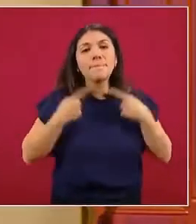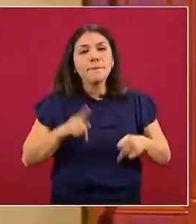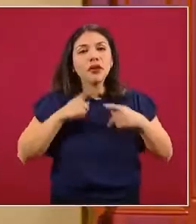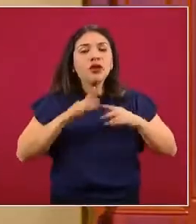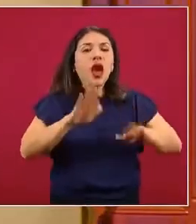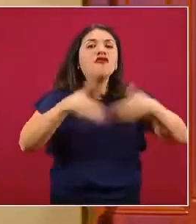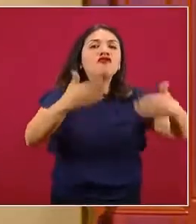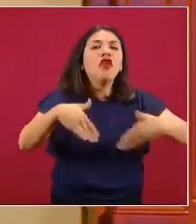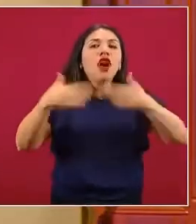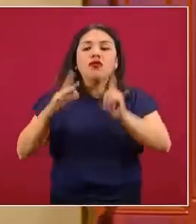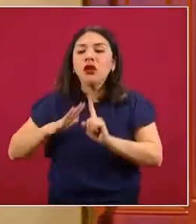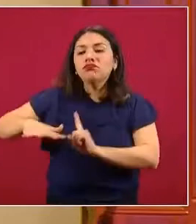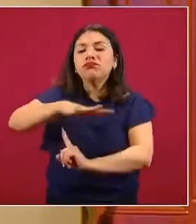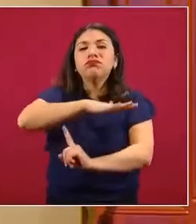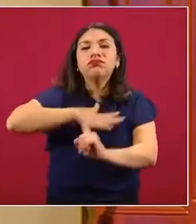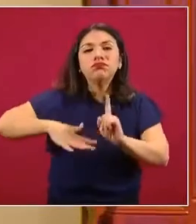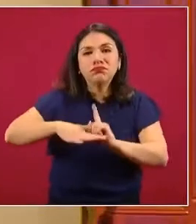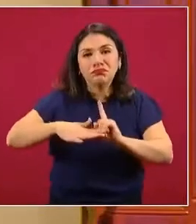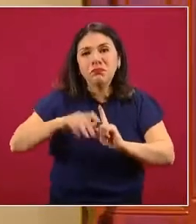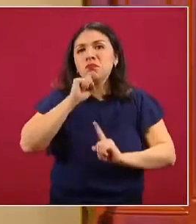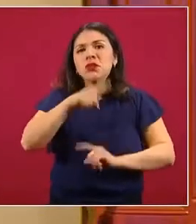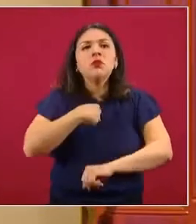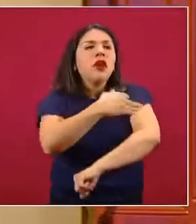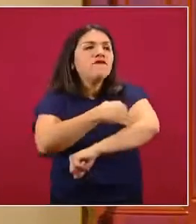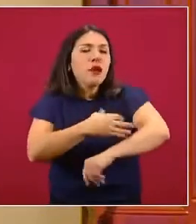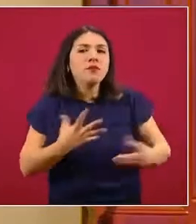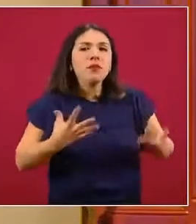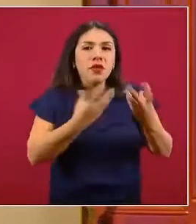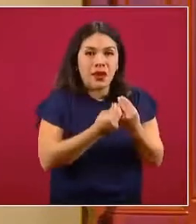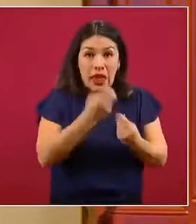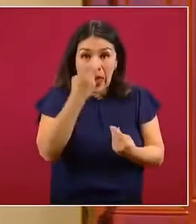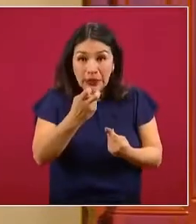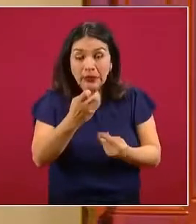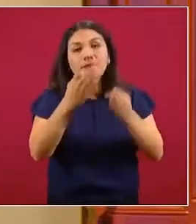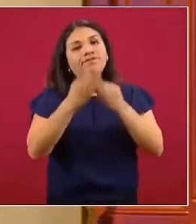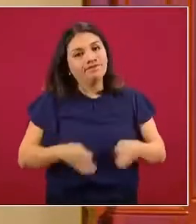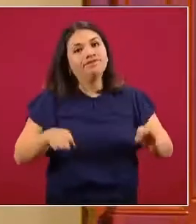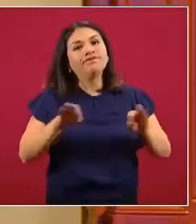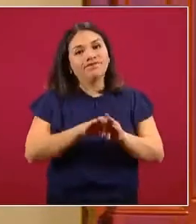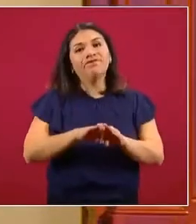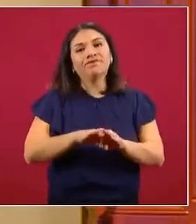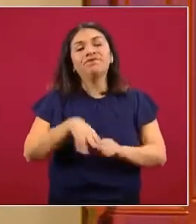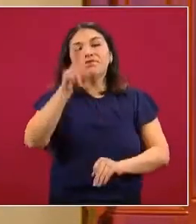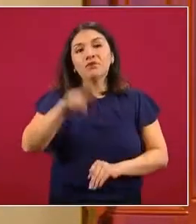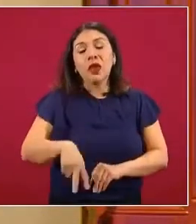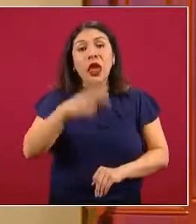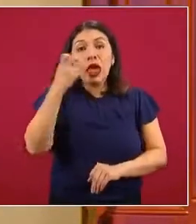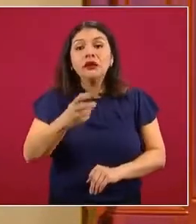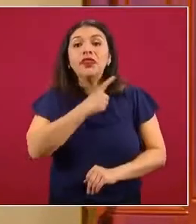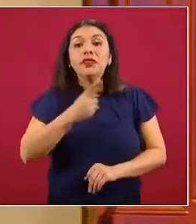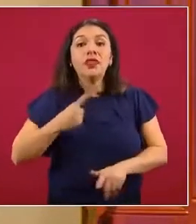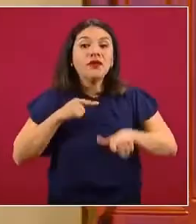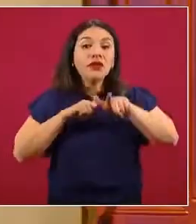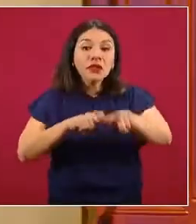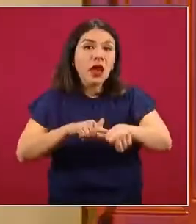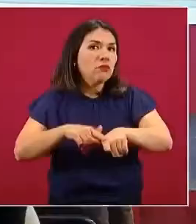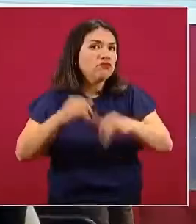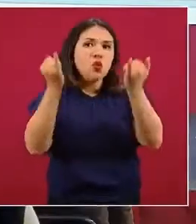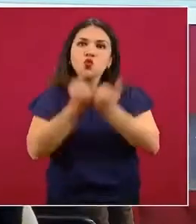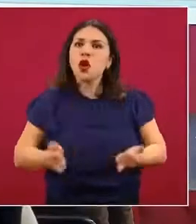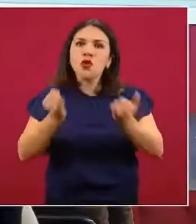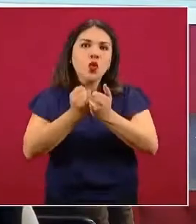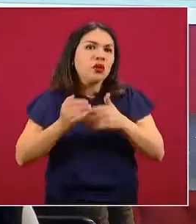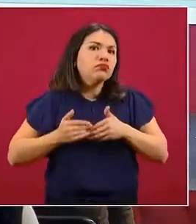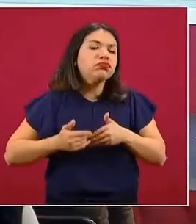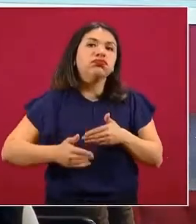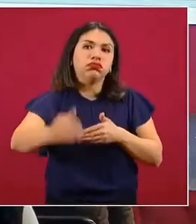las personas que los rodean y a sus mismos familiares. Y esto es entonces importante porque es algo que debe de seguirse implementando.